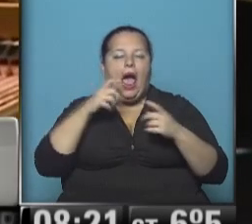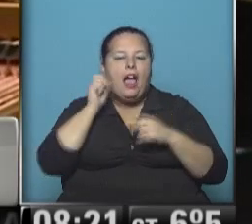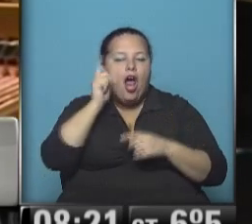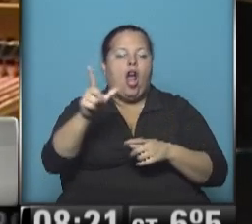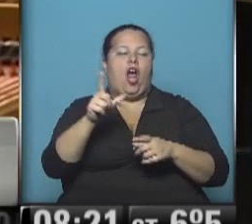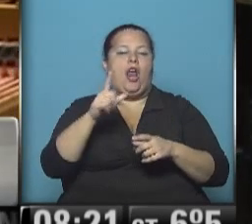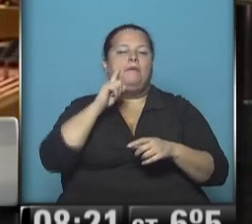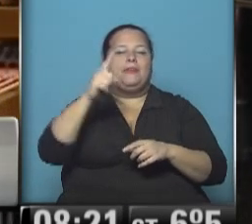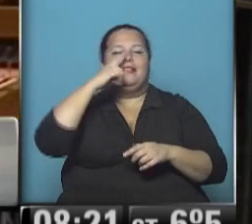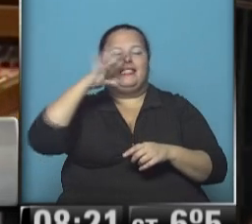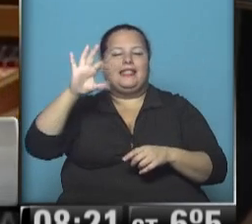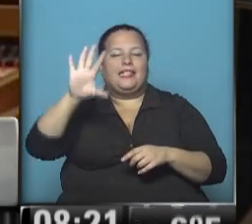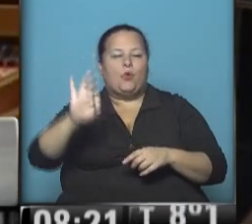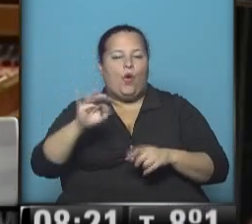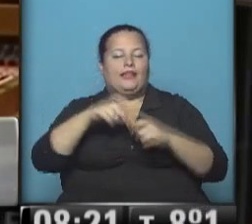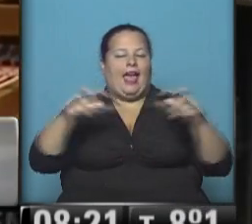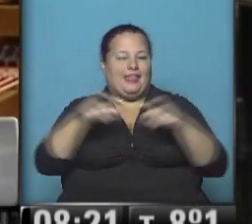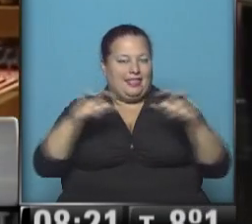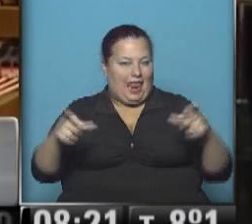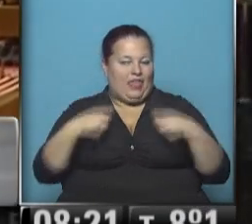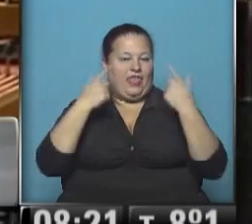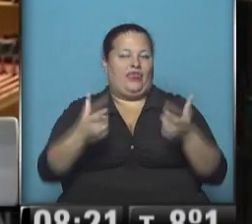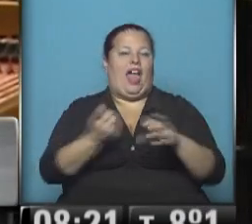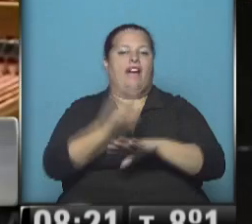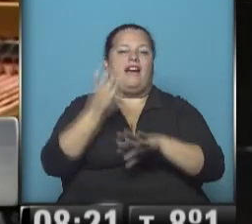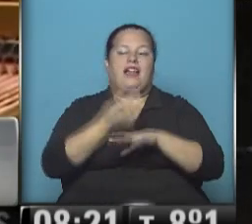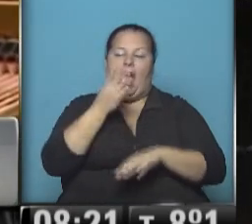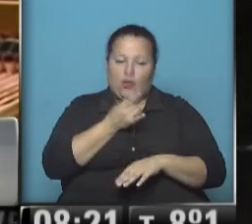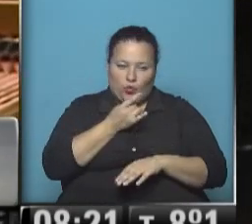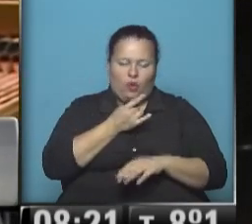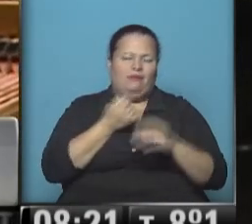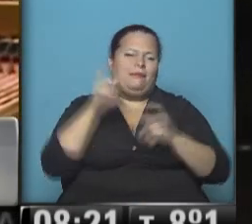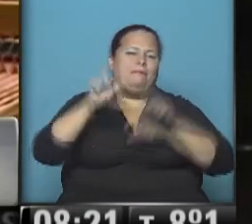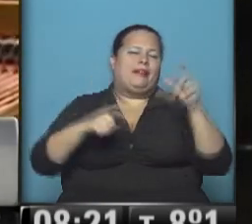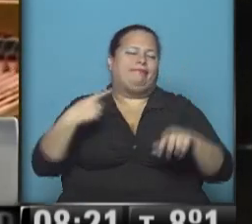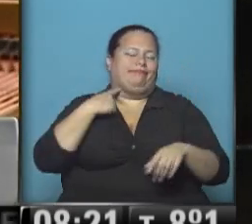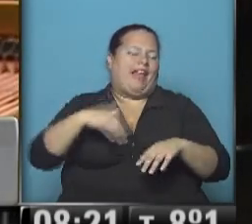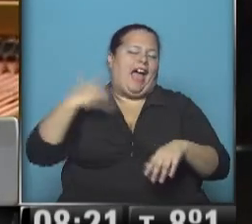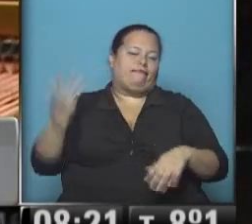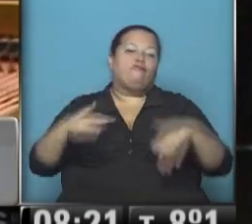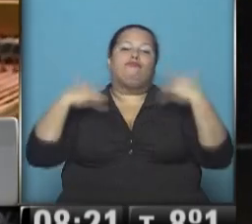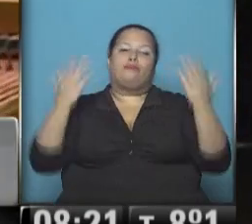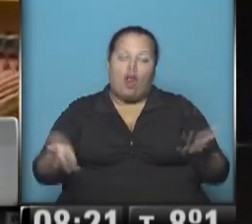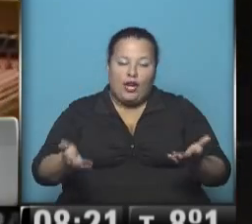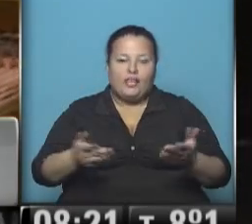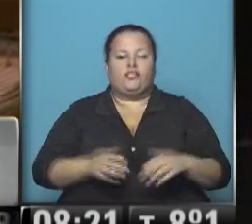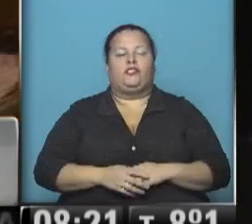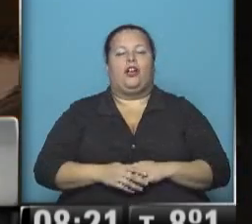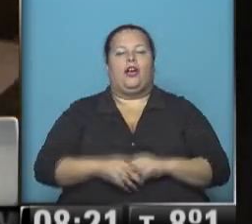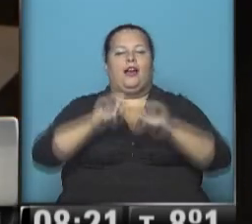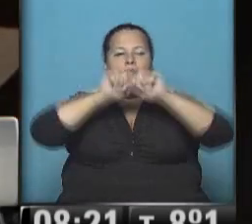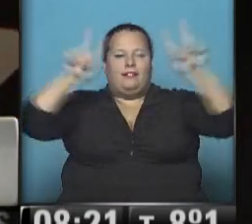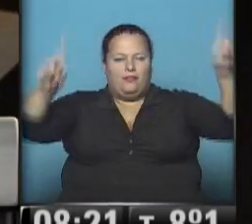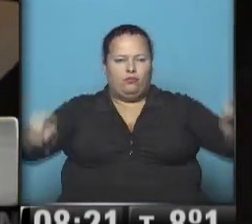conseguir las 1.750 localidades que daba la Ballena Azul. Un montón de gente se quedó afuera, por eso se pusieron